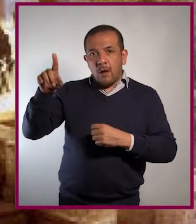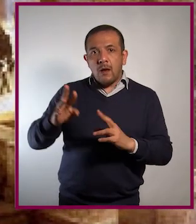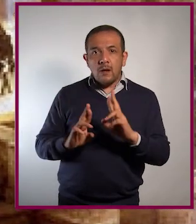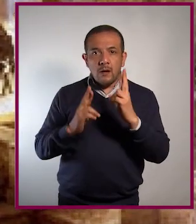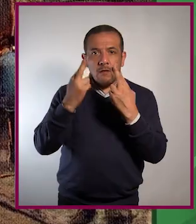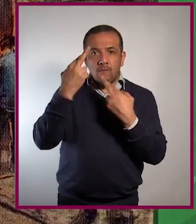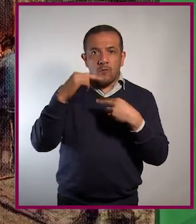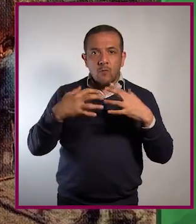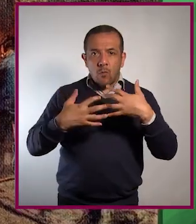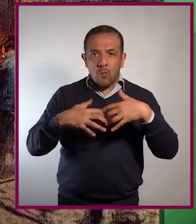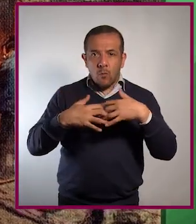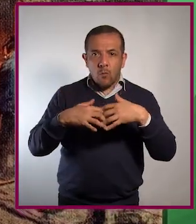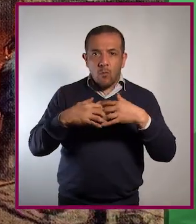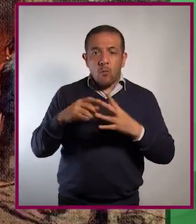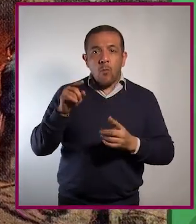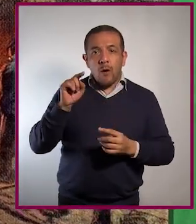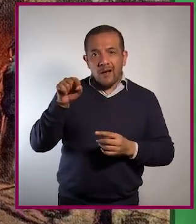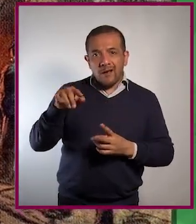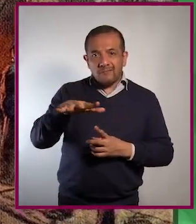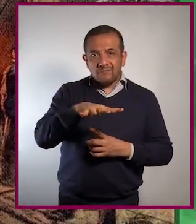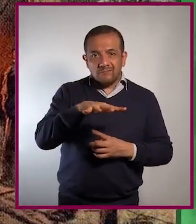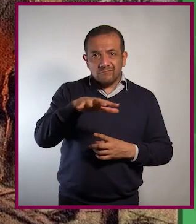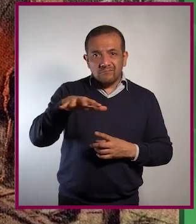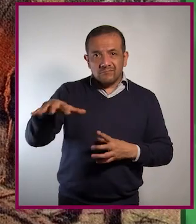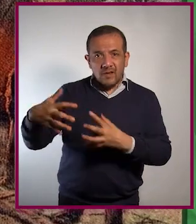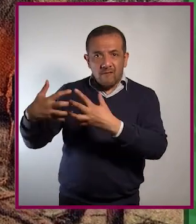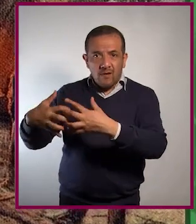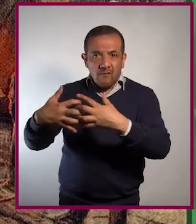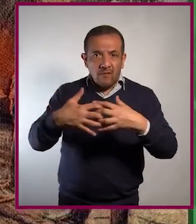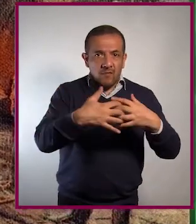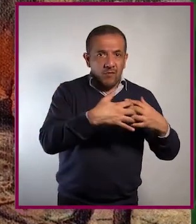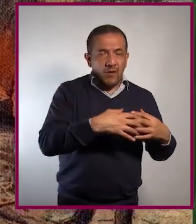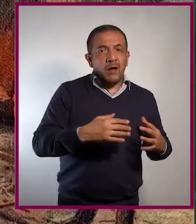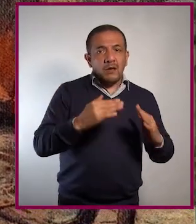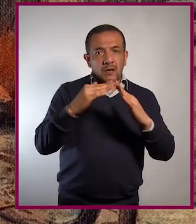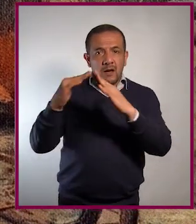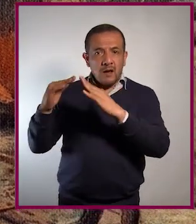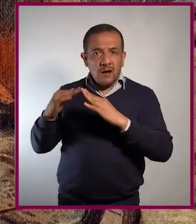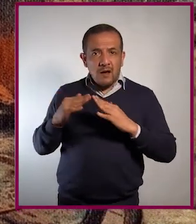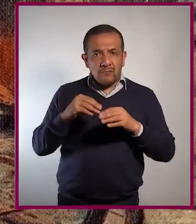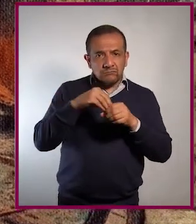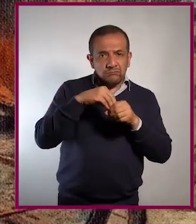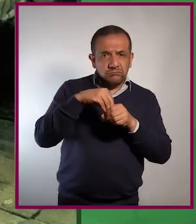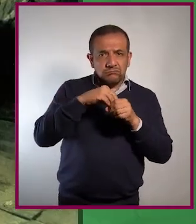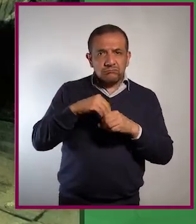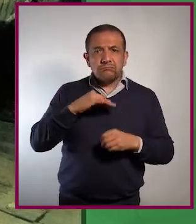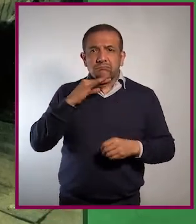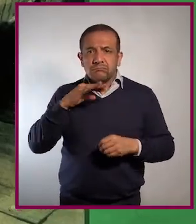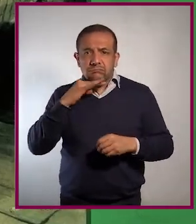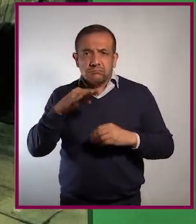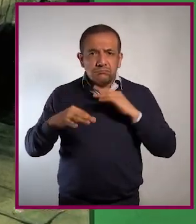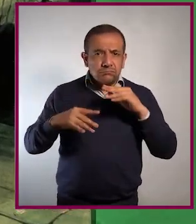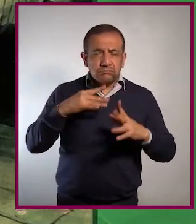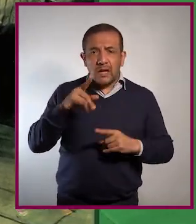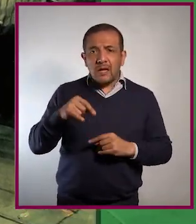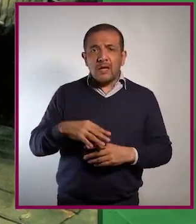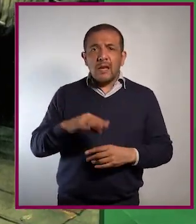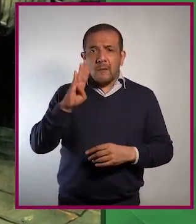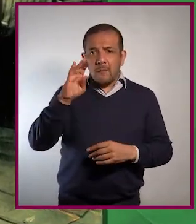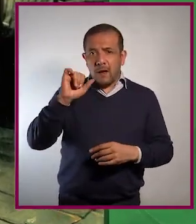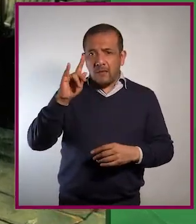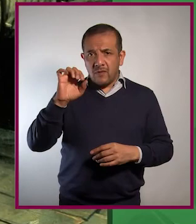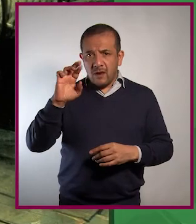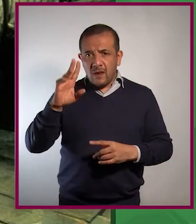la revolución industrial. Las condiciones tan precarias de las fábricas y las viviendas populares sobrepobladas permitieron que la